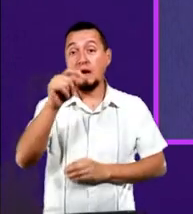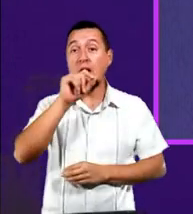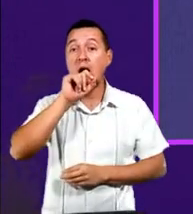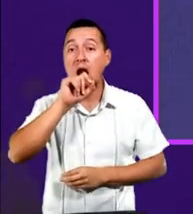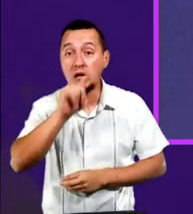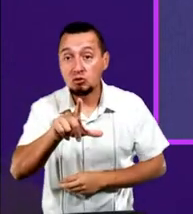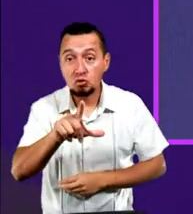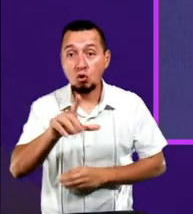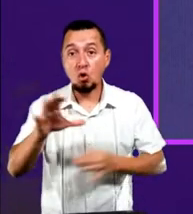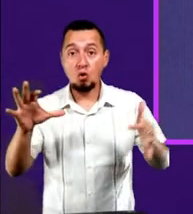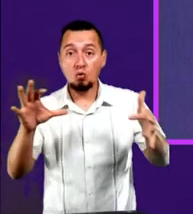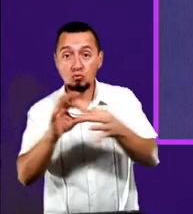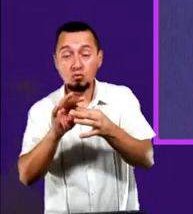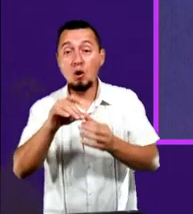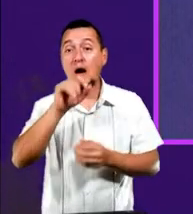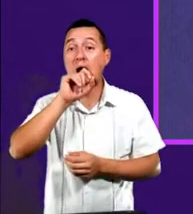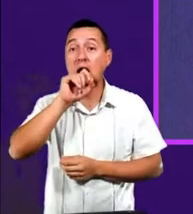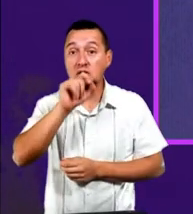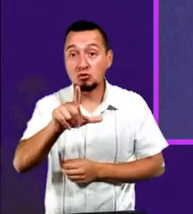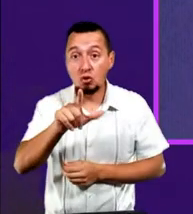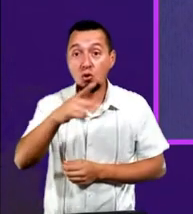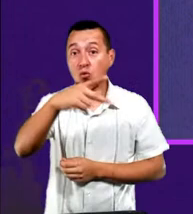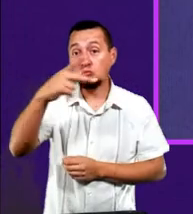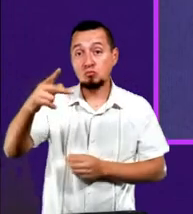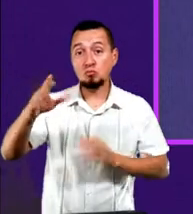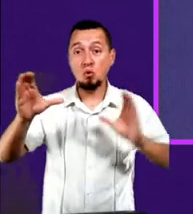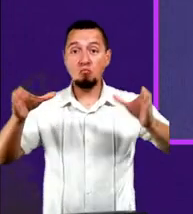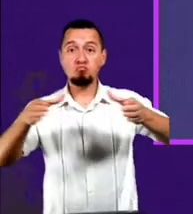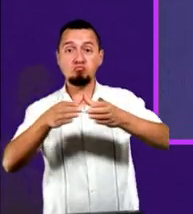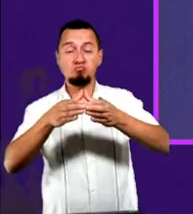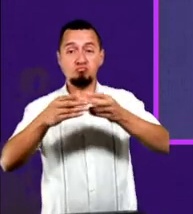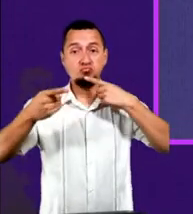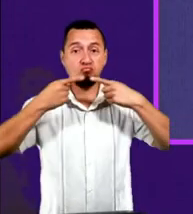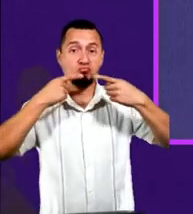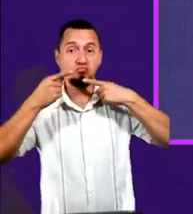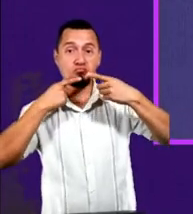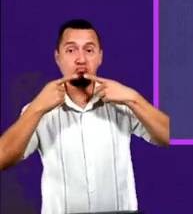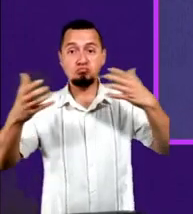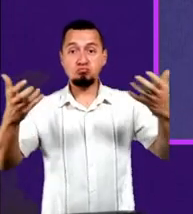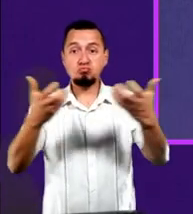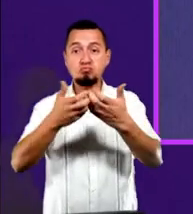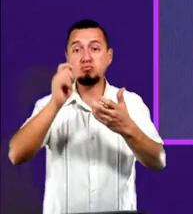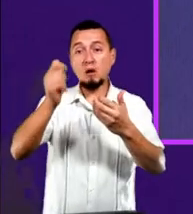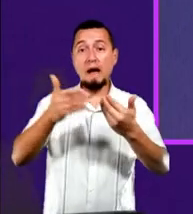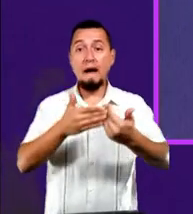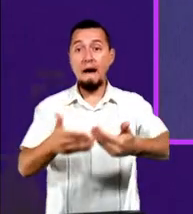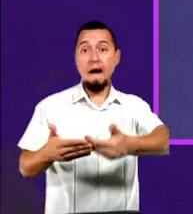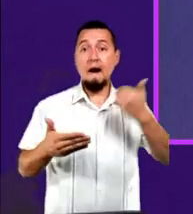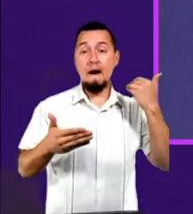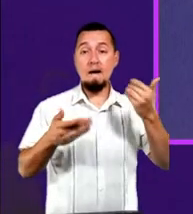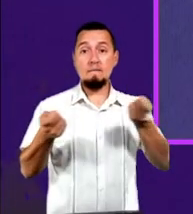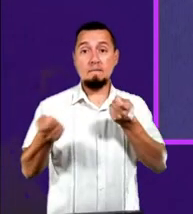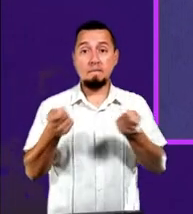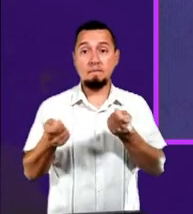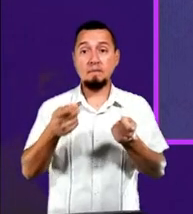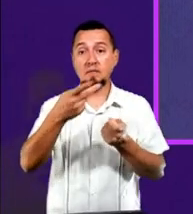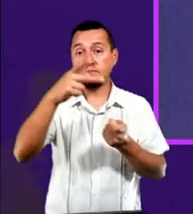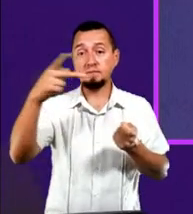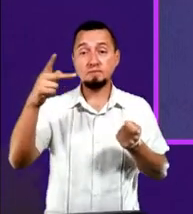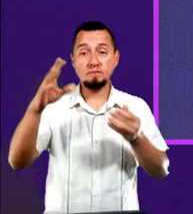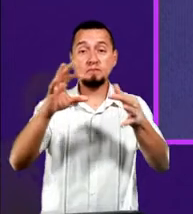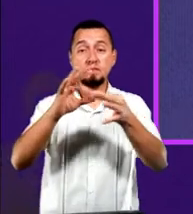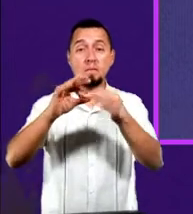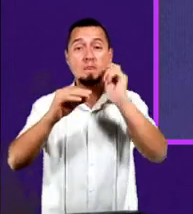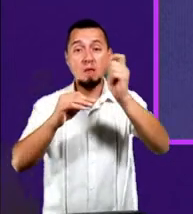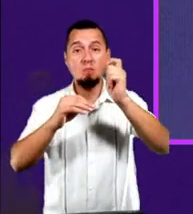Congreso Constituyente que se anticipó a los debates de la República. ¿Qué se discutió aquí?